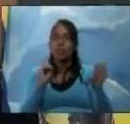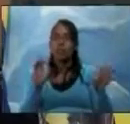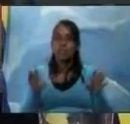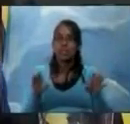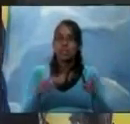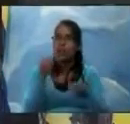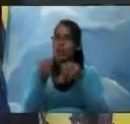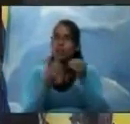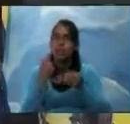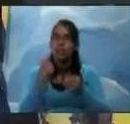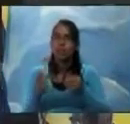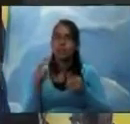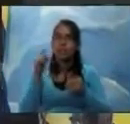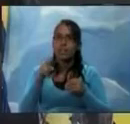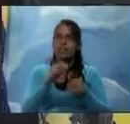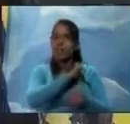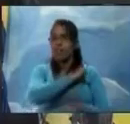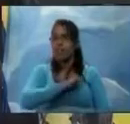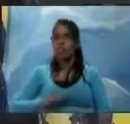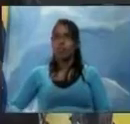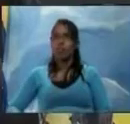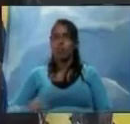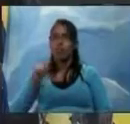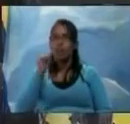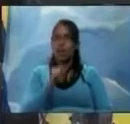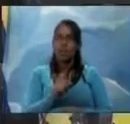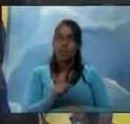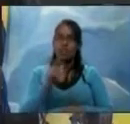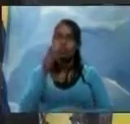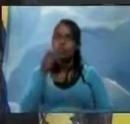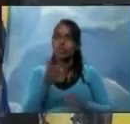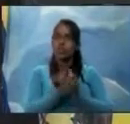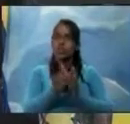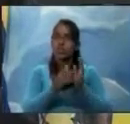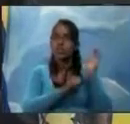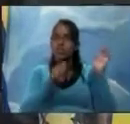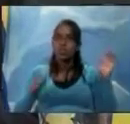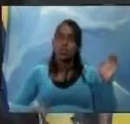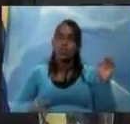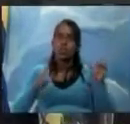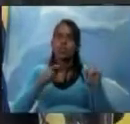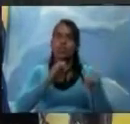esparciste. ¿Cómo va a decir este flojo esto